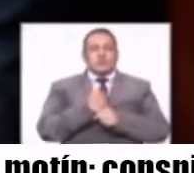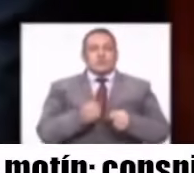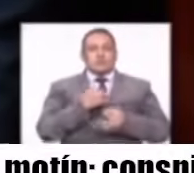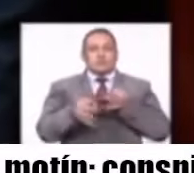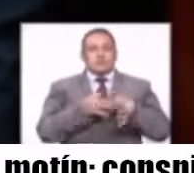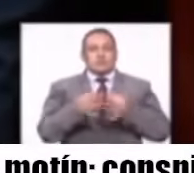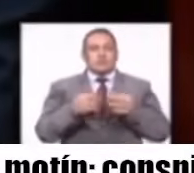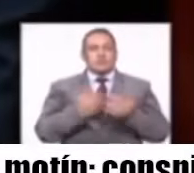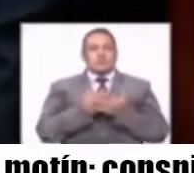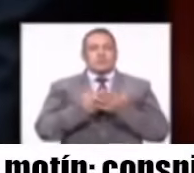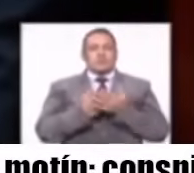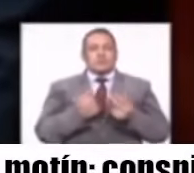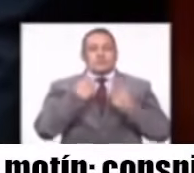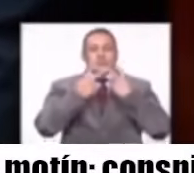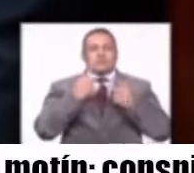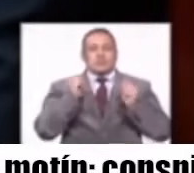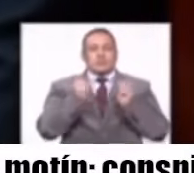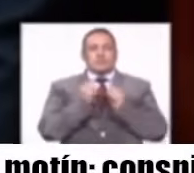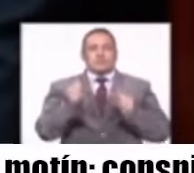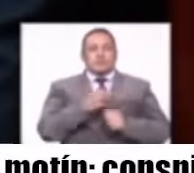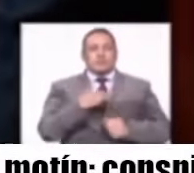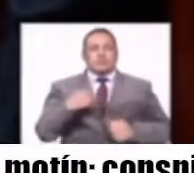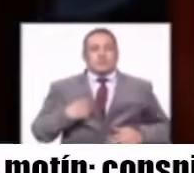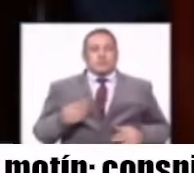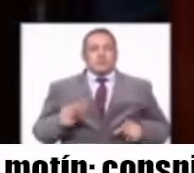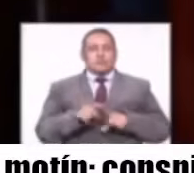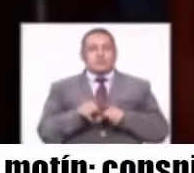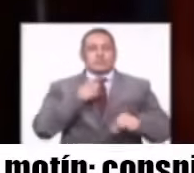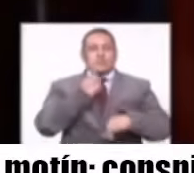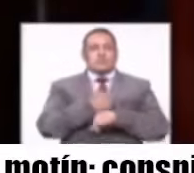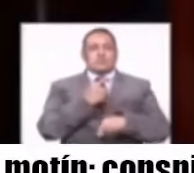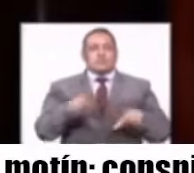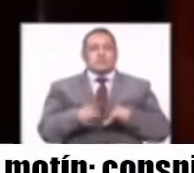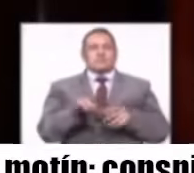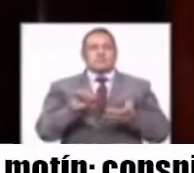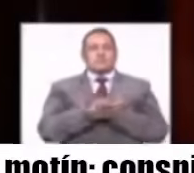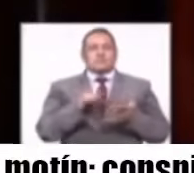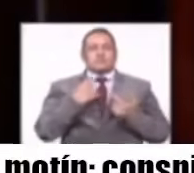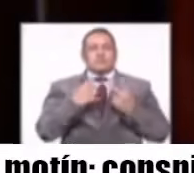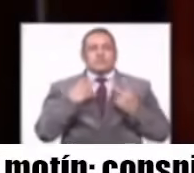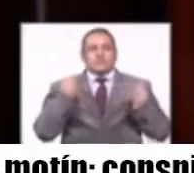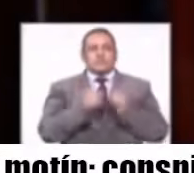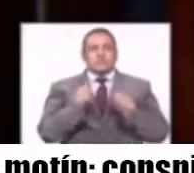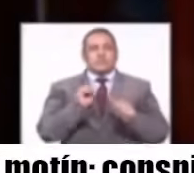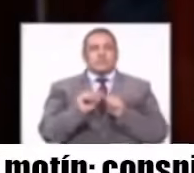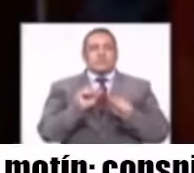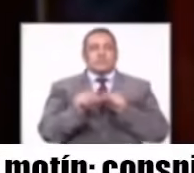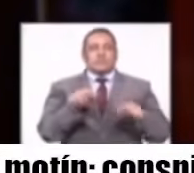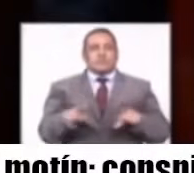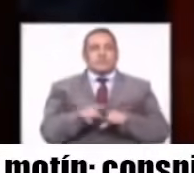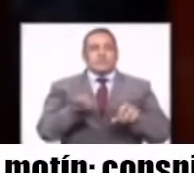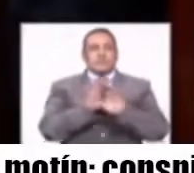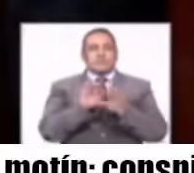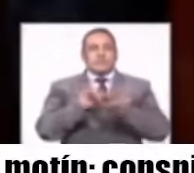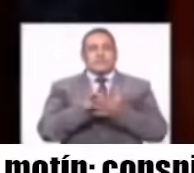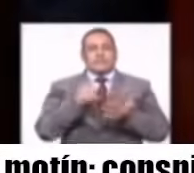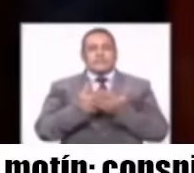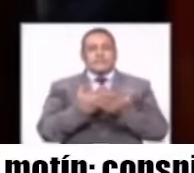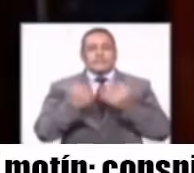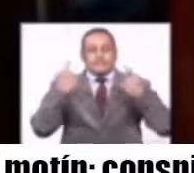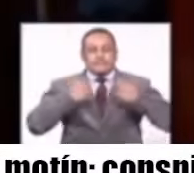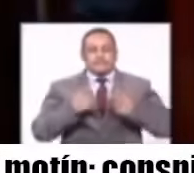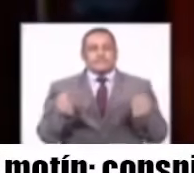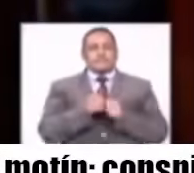expresiones vertidas por el expresidente del Consejo de Ministros denunciado afectan los aludidos artículos constitucionales por su condición